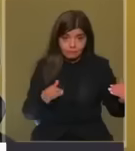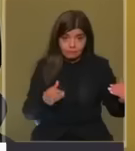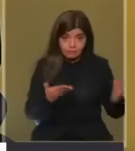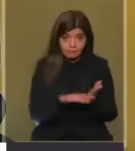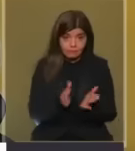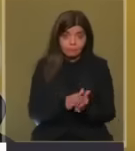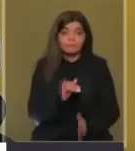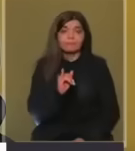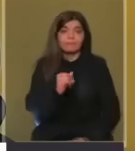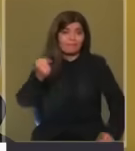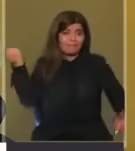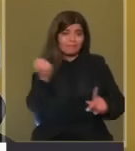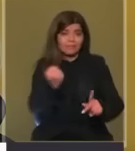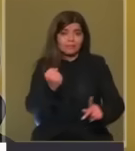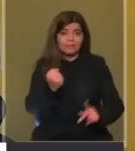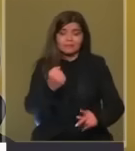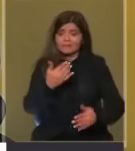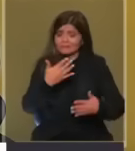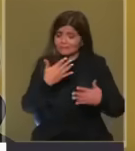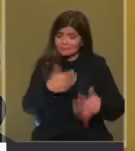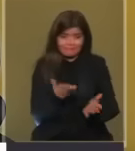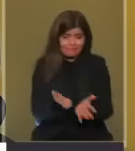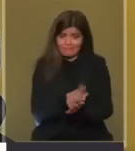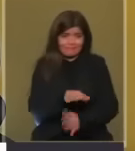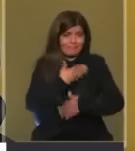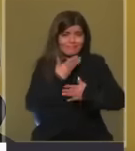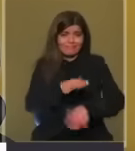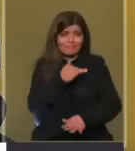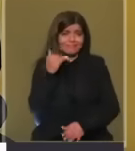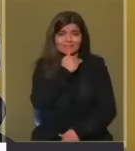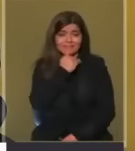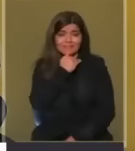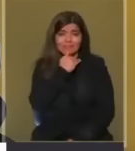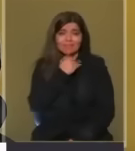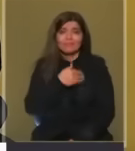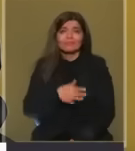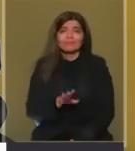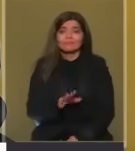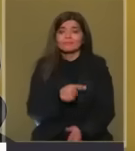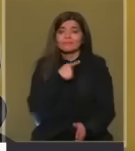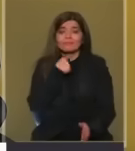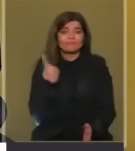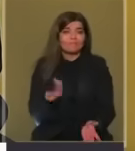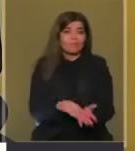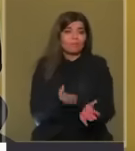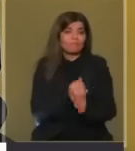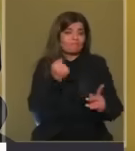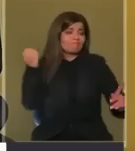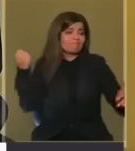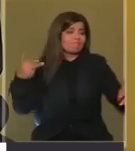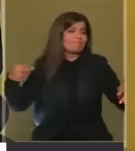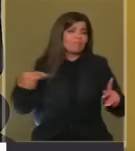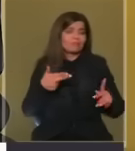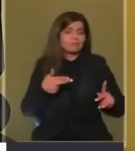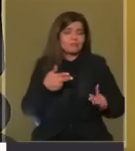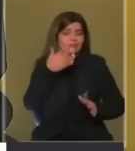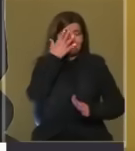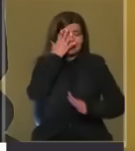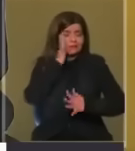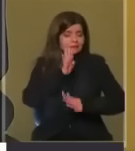¿A matar? A matar. ¿Lo mató inmediatamente? Lo mató. O sea, fue horrible.